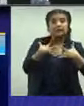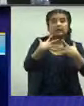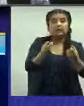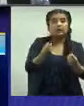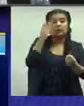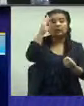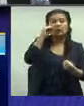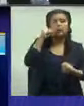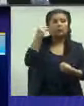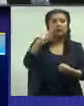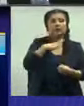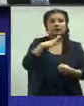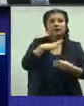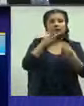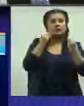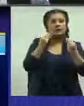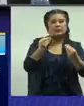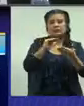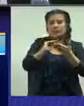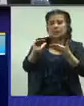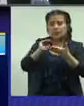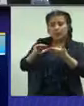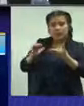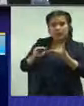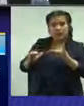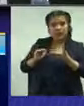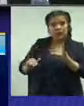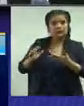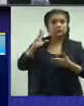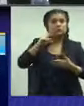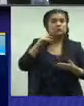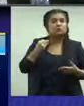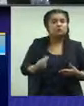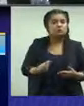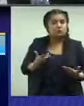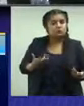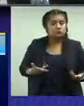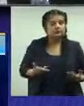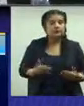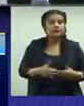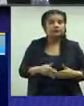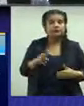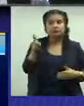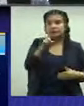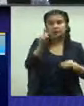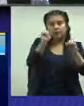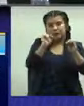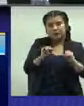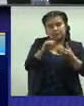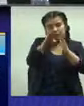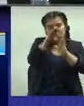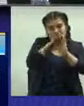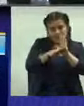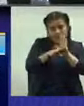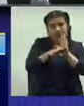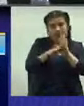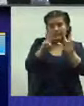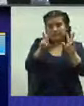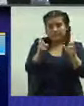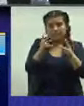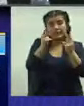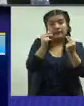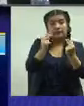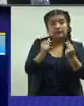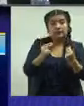tienen tanto momentum de gasto. O sea, por qué tienen esa incapacidad de reducir el volumen de gasto